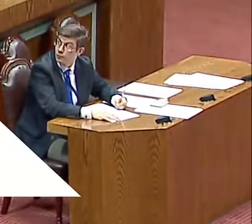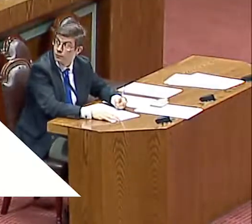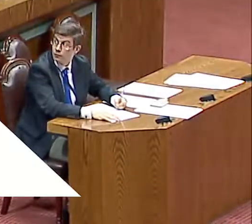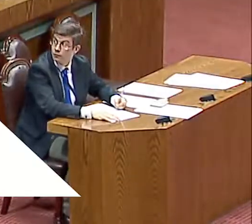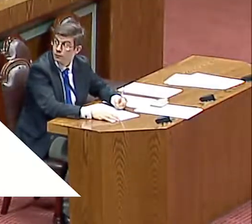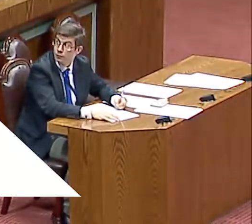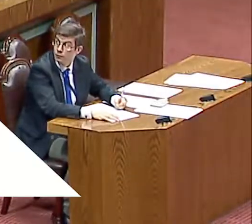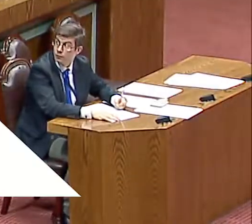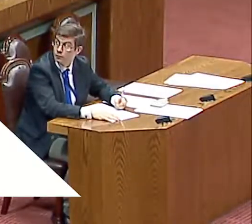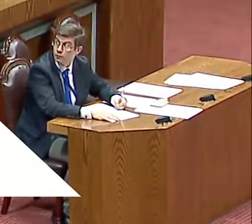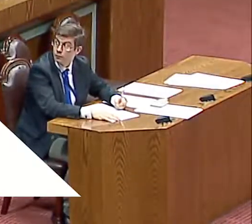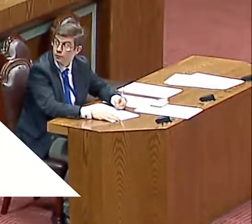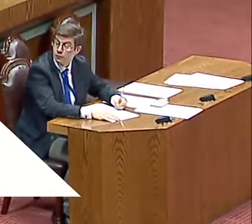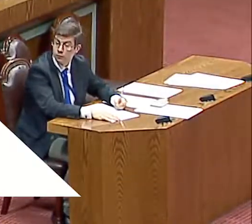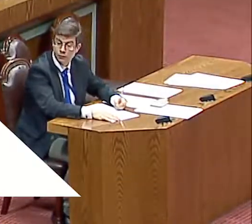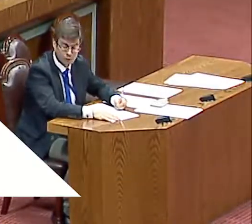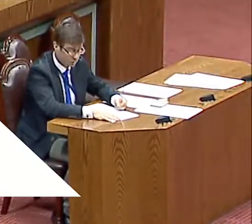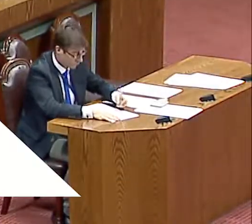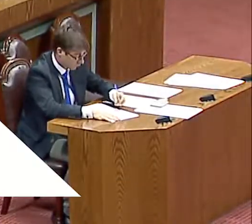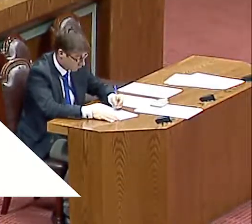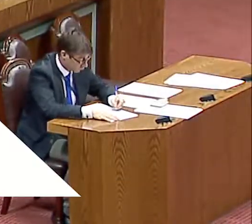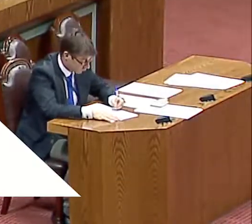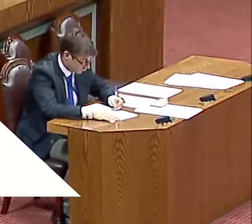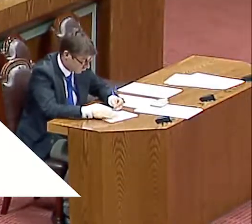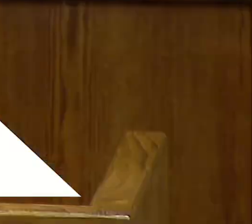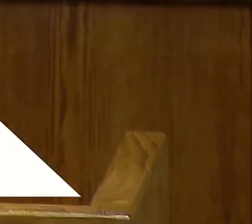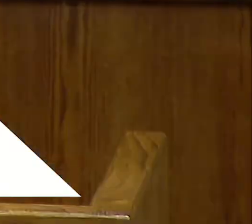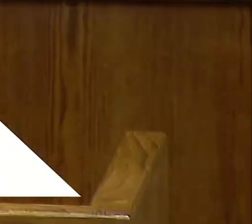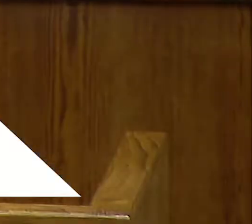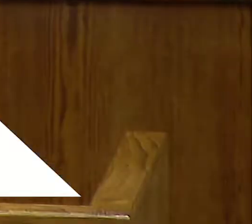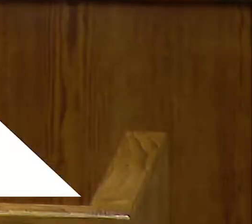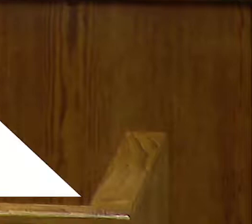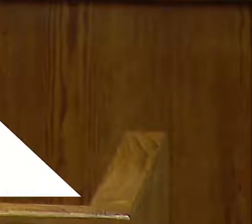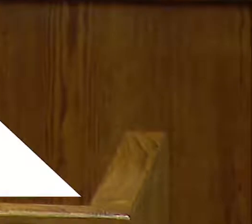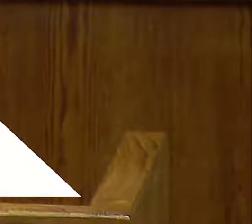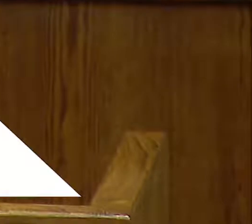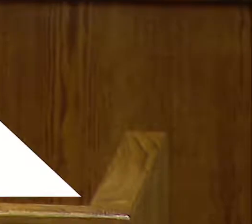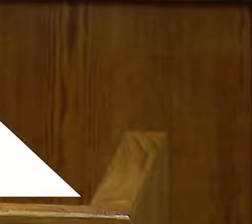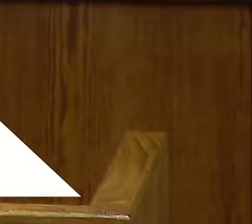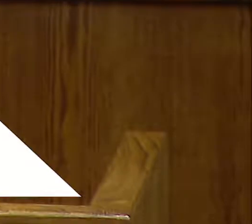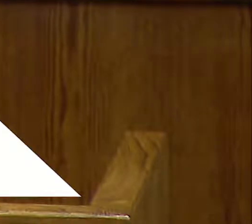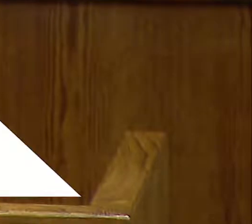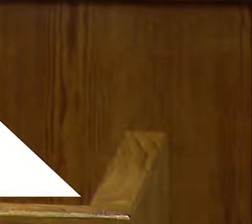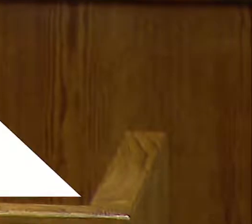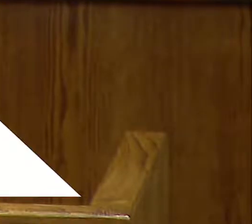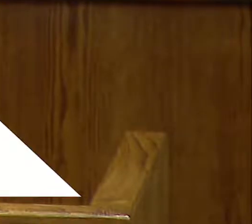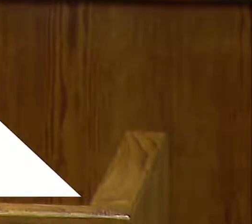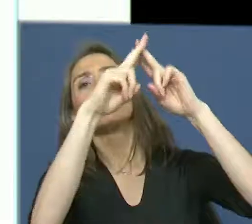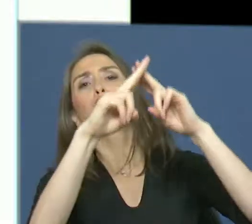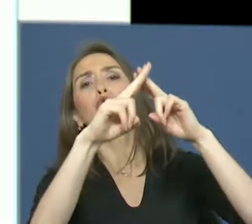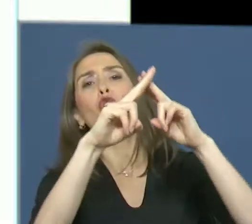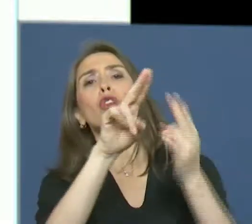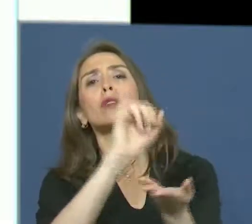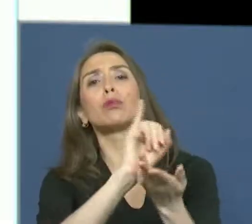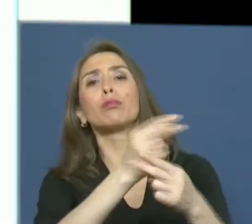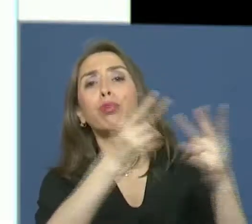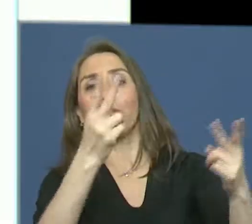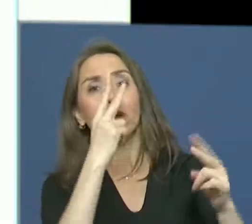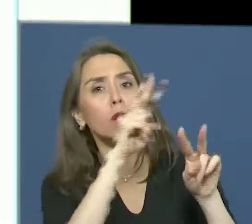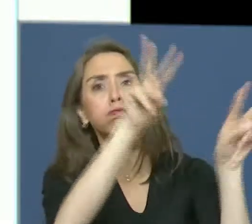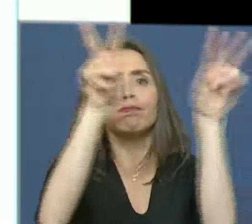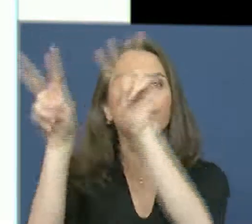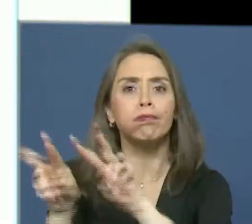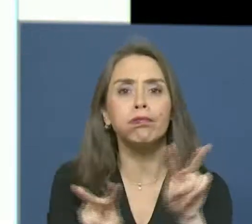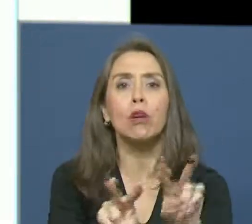realizaron 3.497 acciones de fiscalización con 490 auditorías. Hay